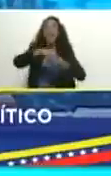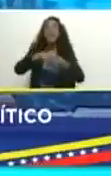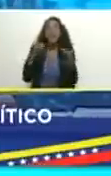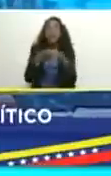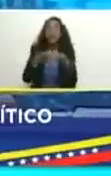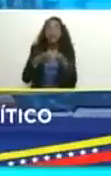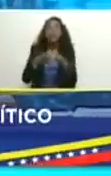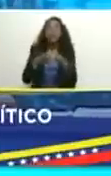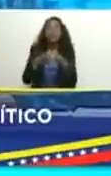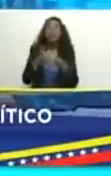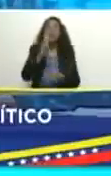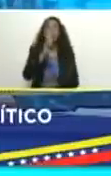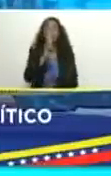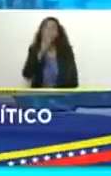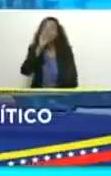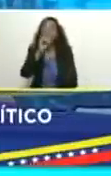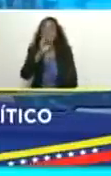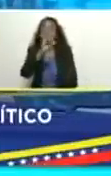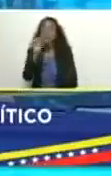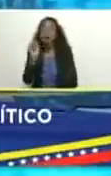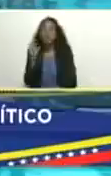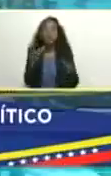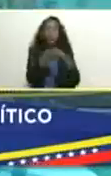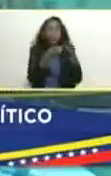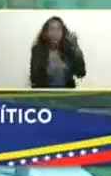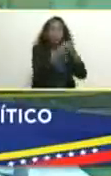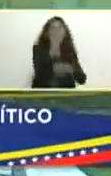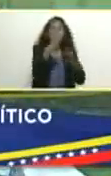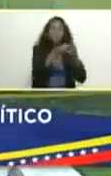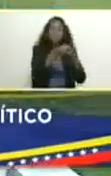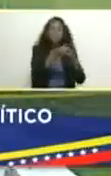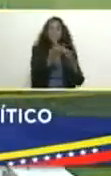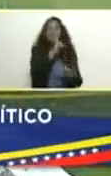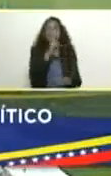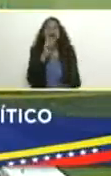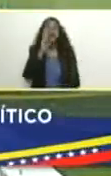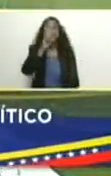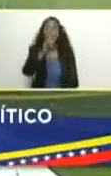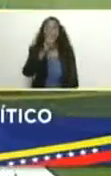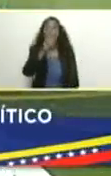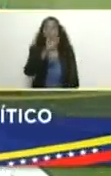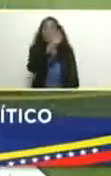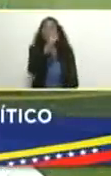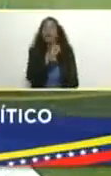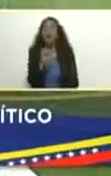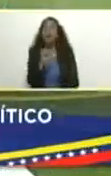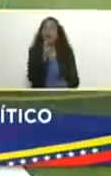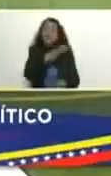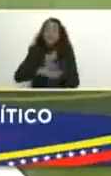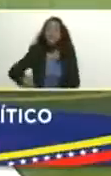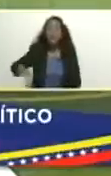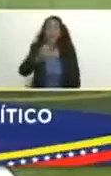organizativo, unidades populares para la paz, las UPAs, a lo largo y ancho del